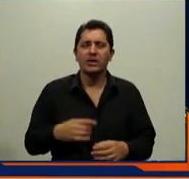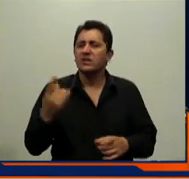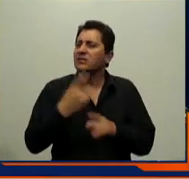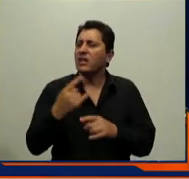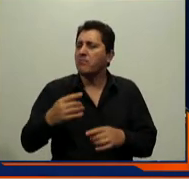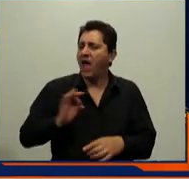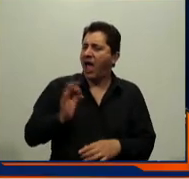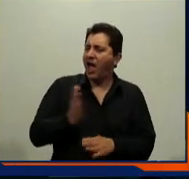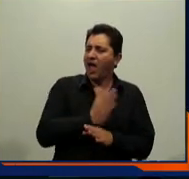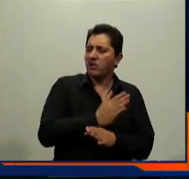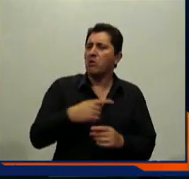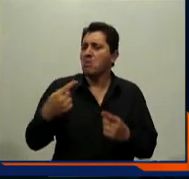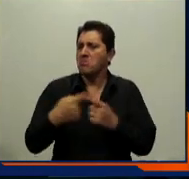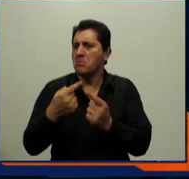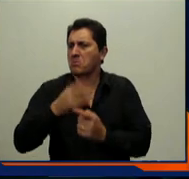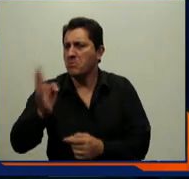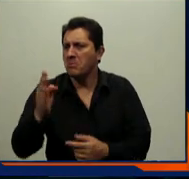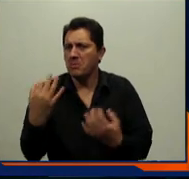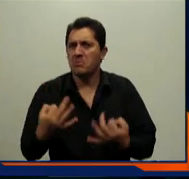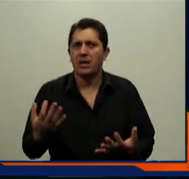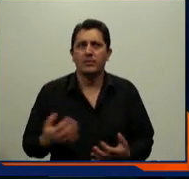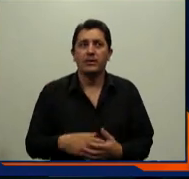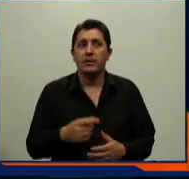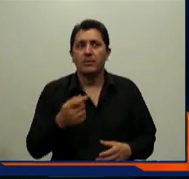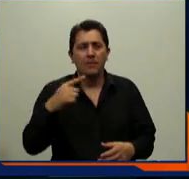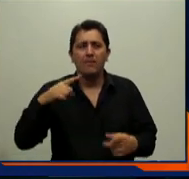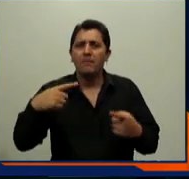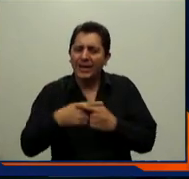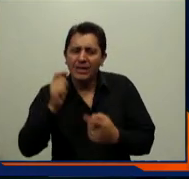contra ellas, ese es un partido lindo. Si